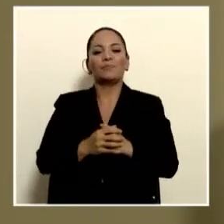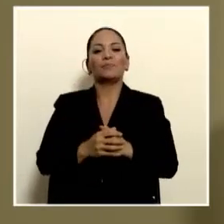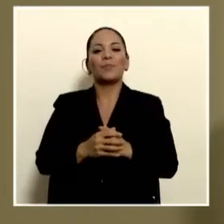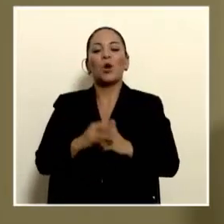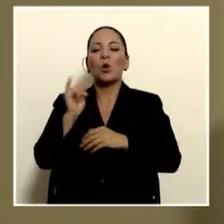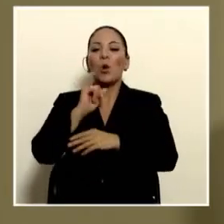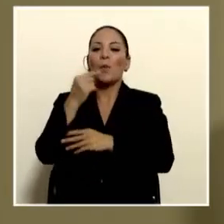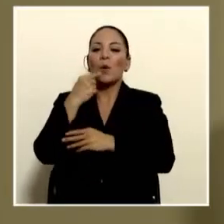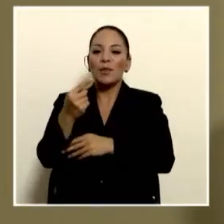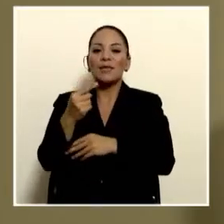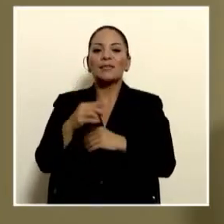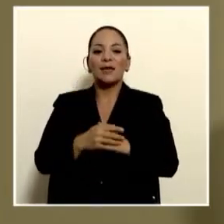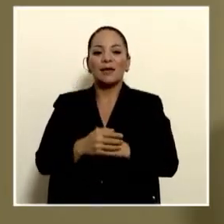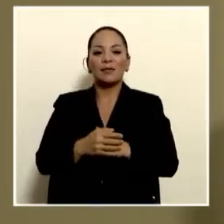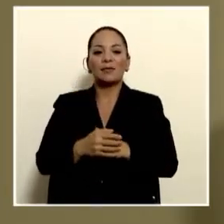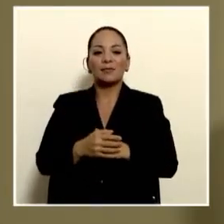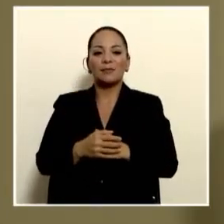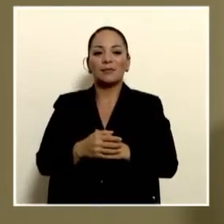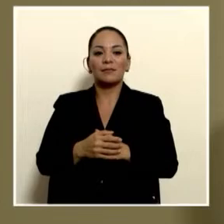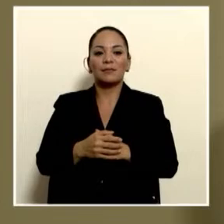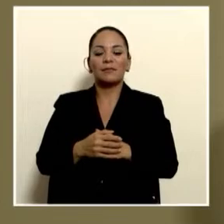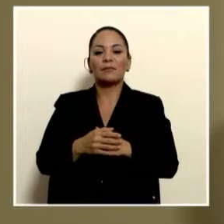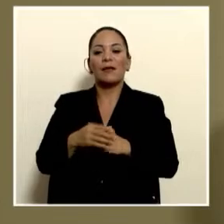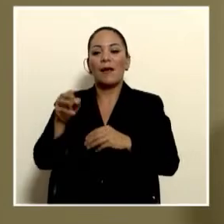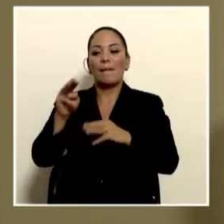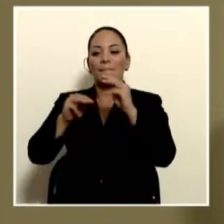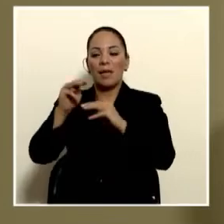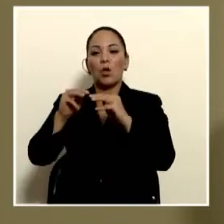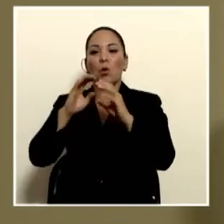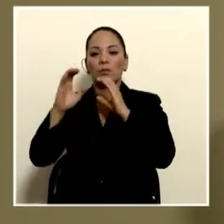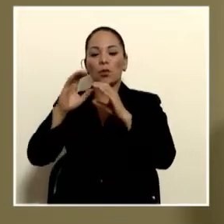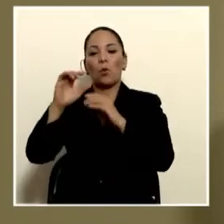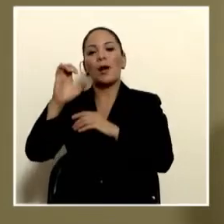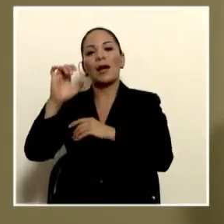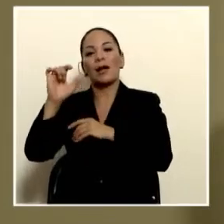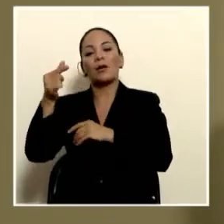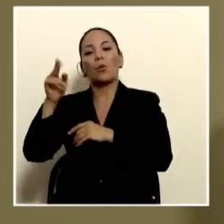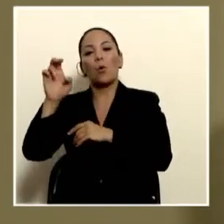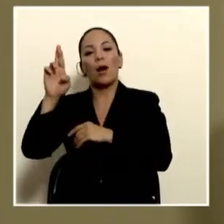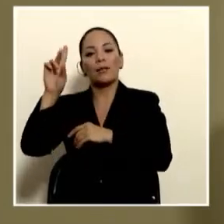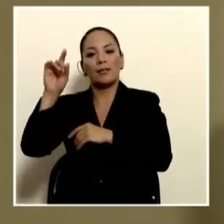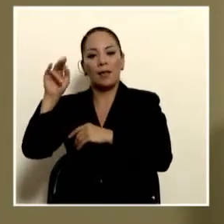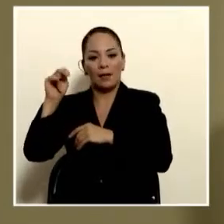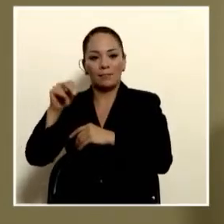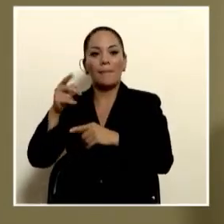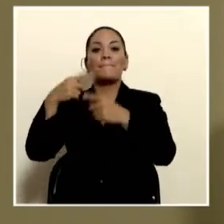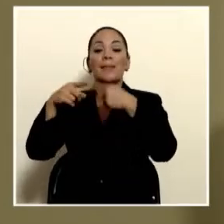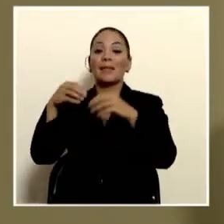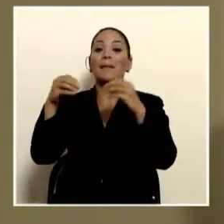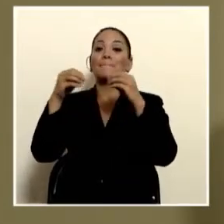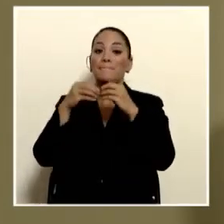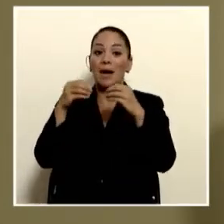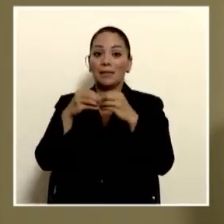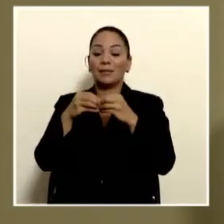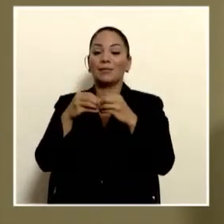dice el medio El Guardián, vienen muchas más sorpresas.